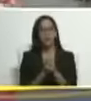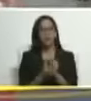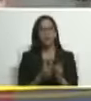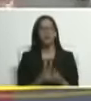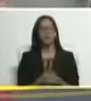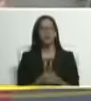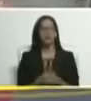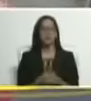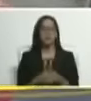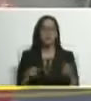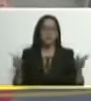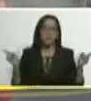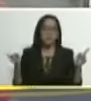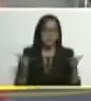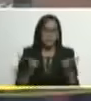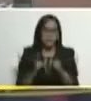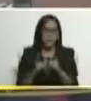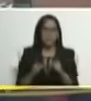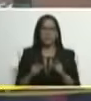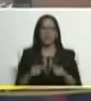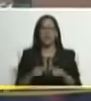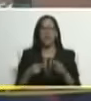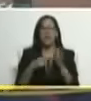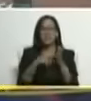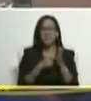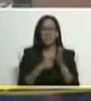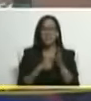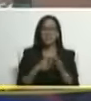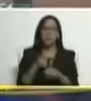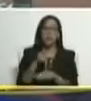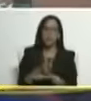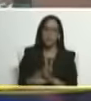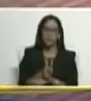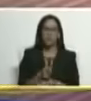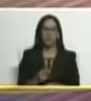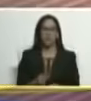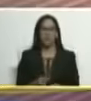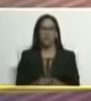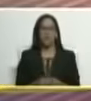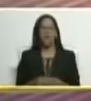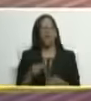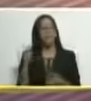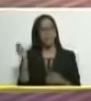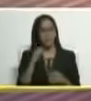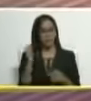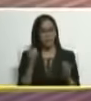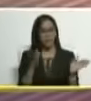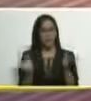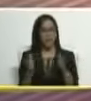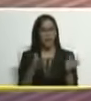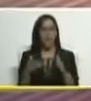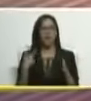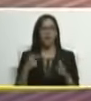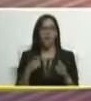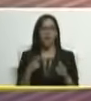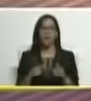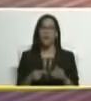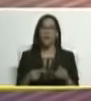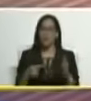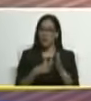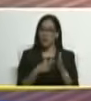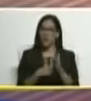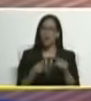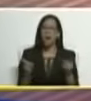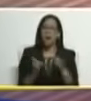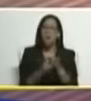la desaceleración definitiva de la inflación inducida. El mes de marzo tuvimos la inflación más baja en 14